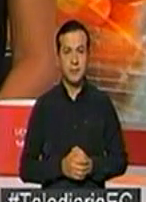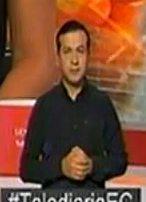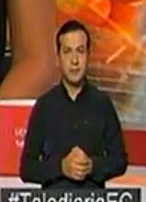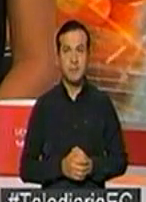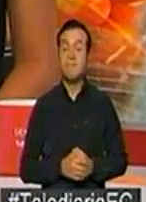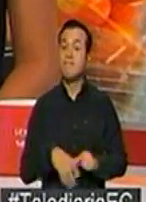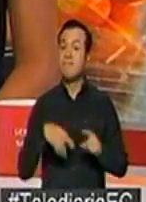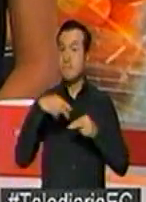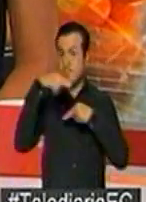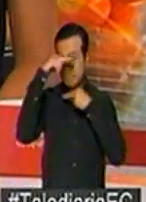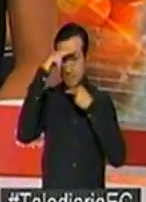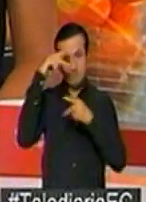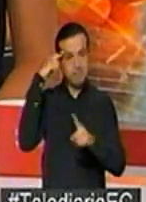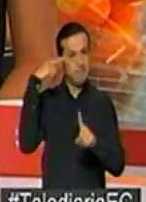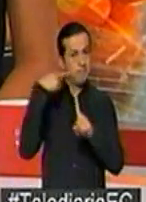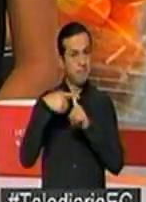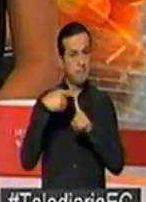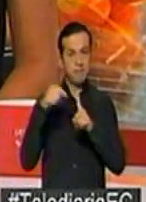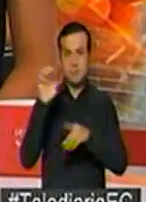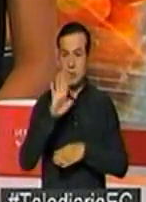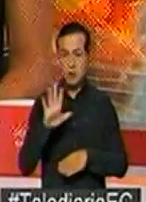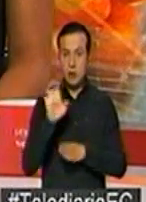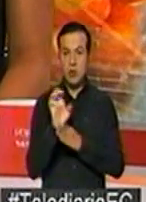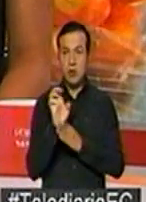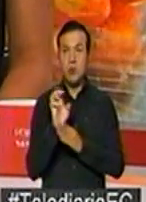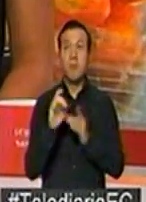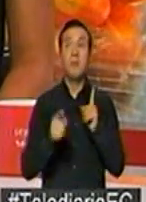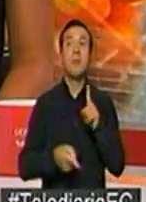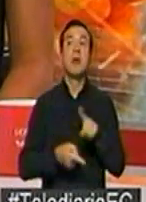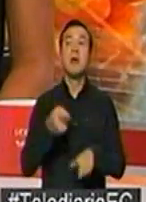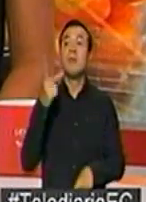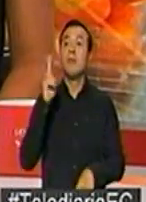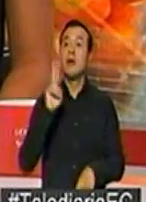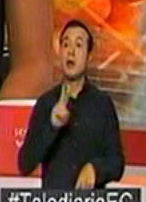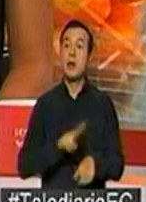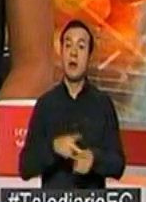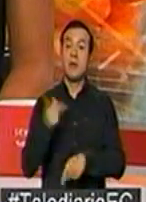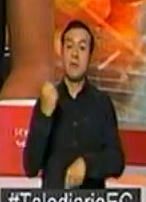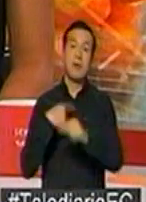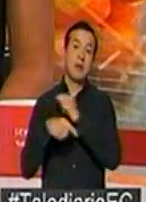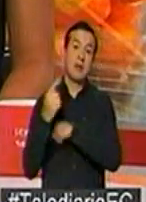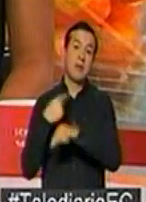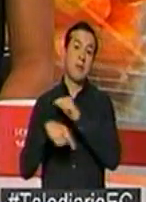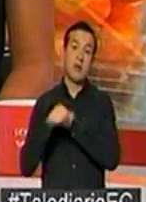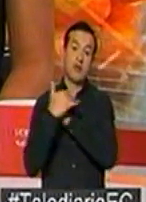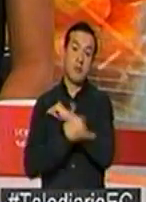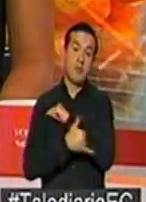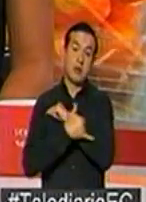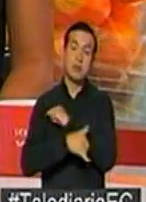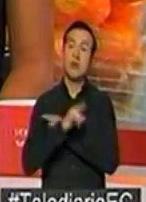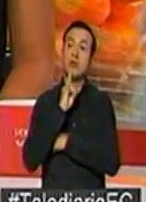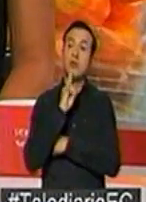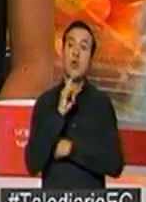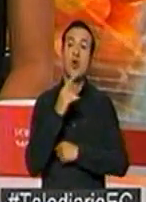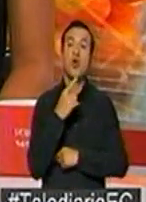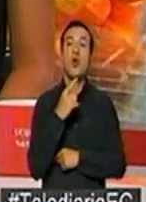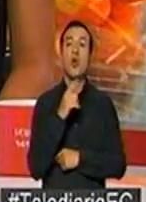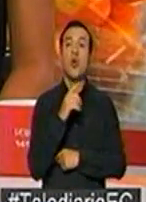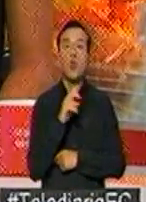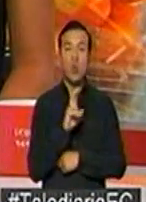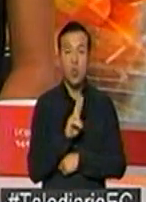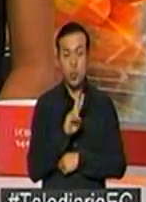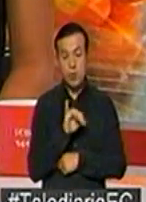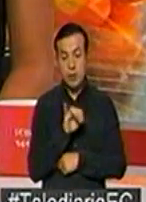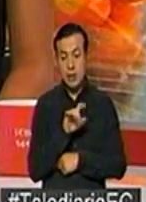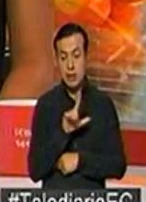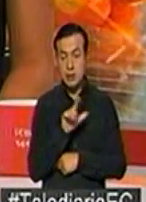Muy buenas noticias para nuestro país. El Ecuador exporta por primera ocasión uvilla a tres ciudades de los Estados Unidos. Esto dinamizará